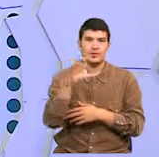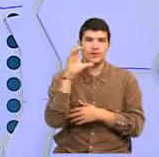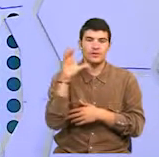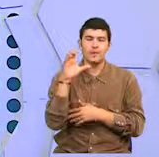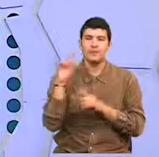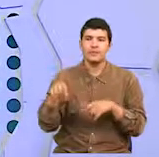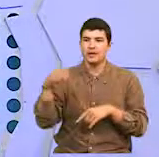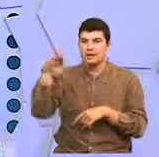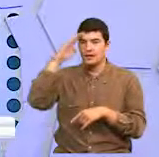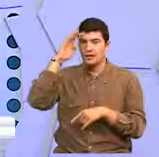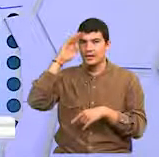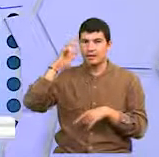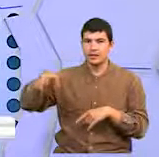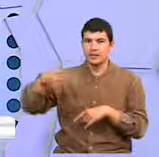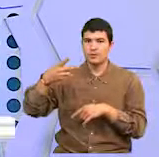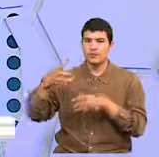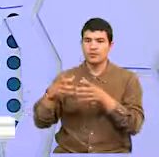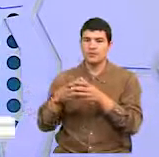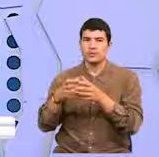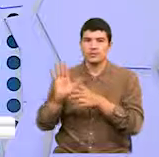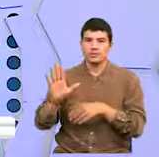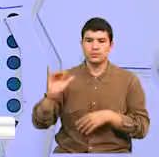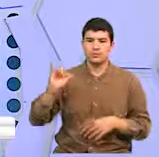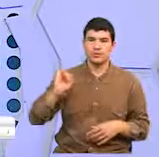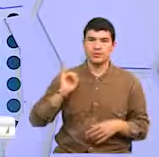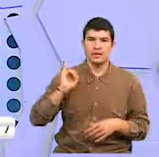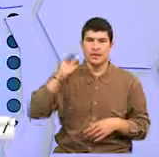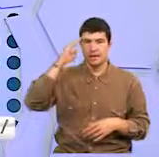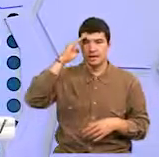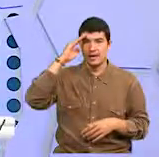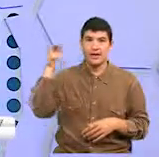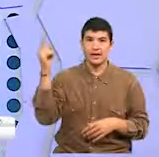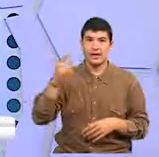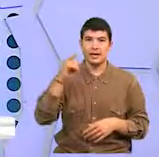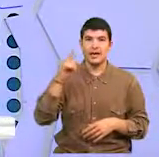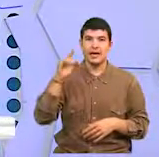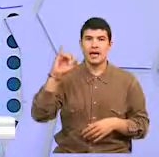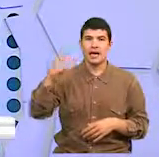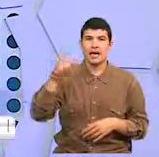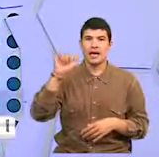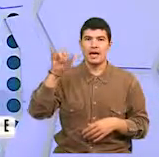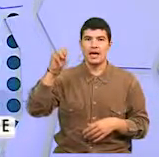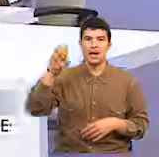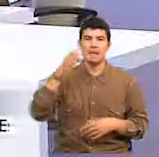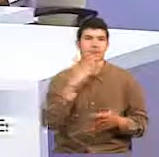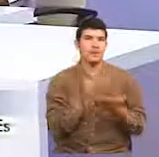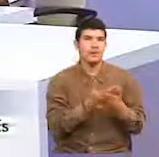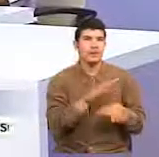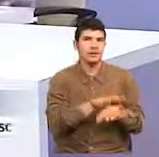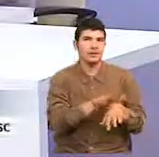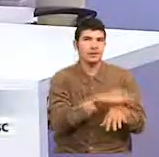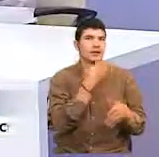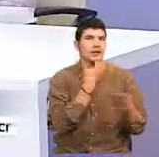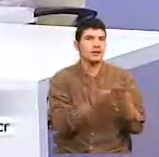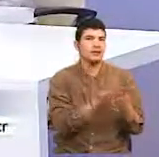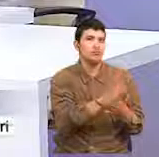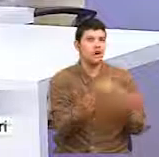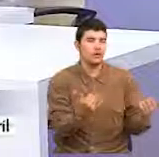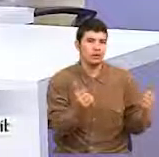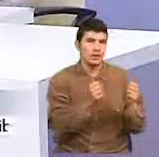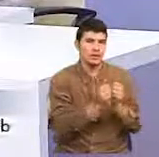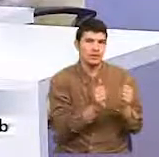con el comandante de la Segunda División del Ejército, el general Jaime Carvajal Villamizar. General, muy buenas tardes. Gracias a usted por estar con nosotros